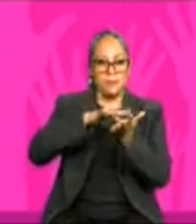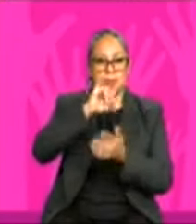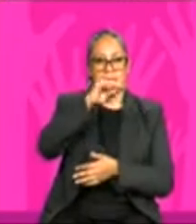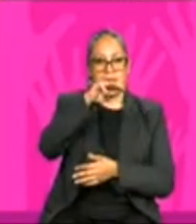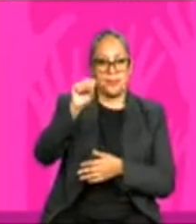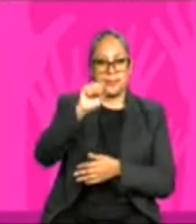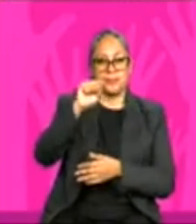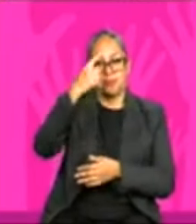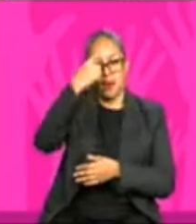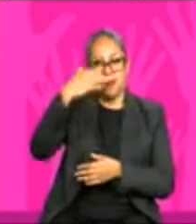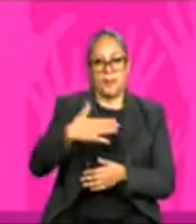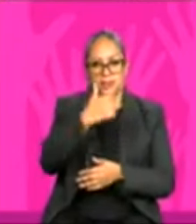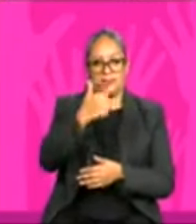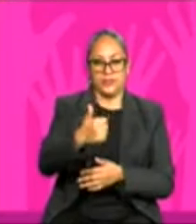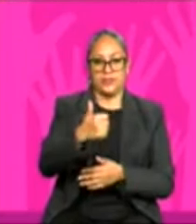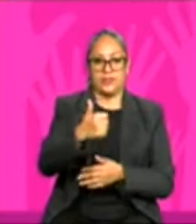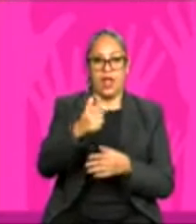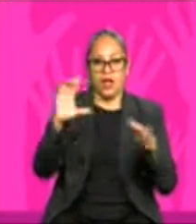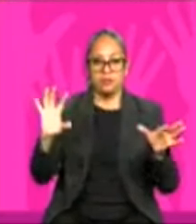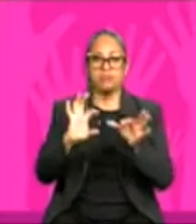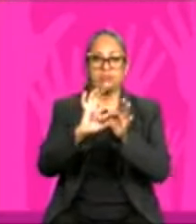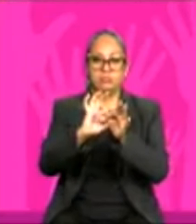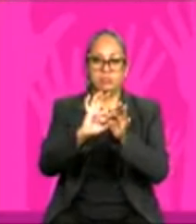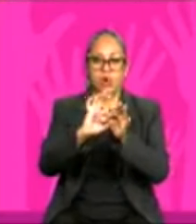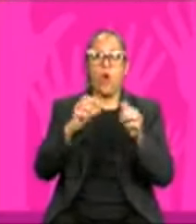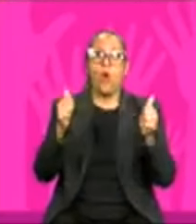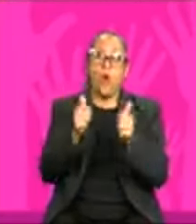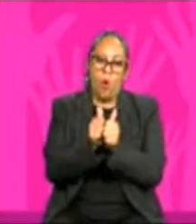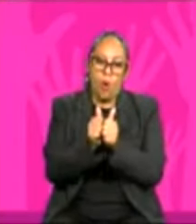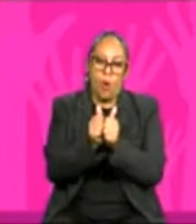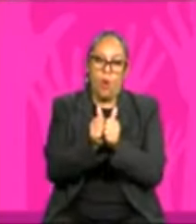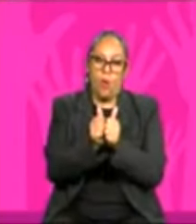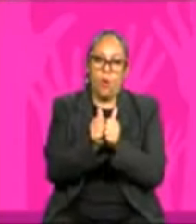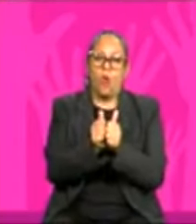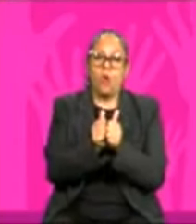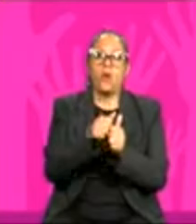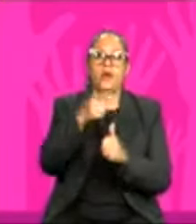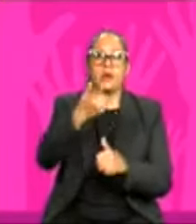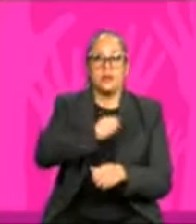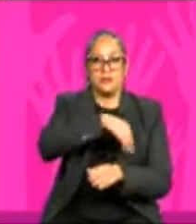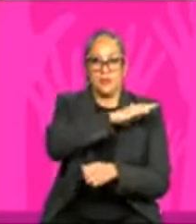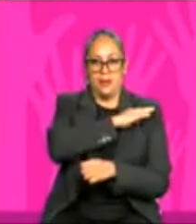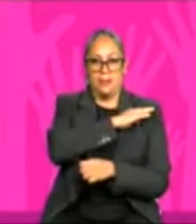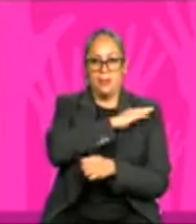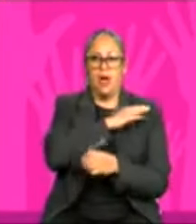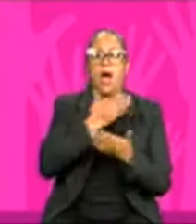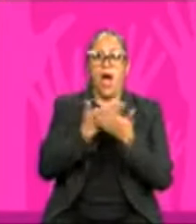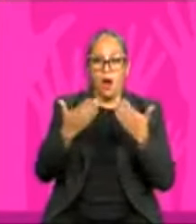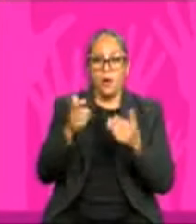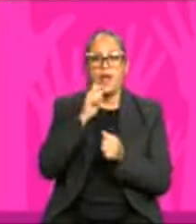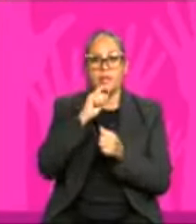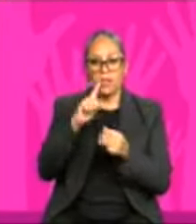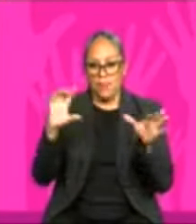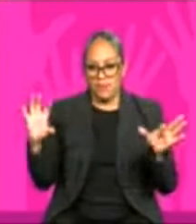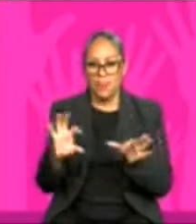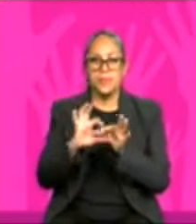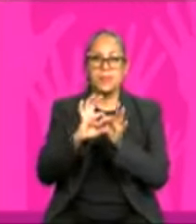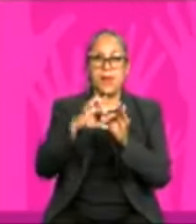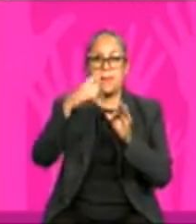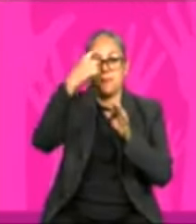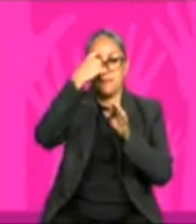del gobierno federal, que ahora con la doctora Claudia Sheinbaum va a retomar nuevas líneas de